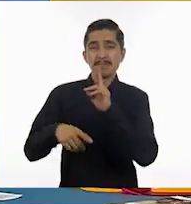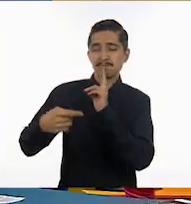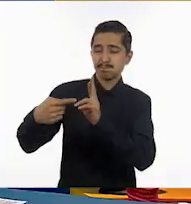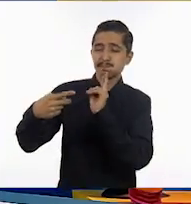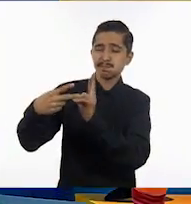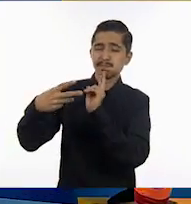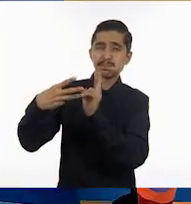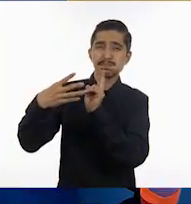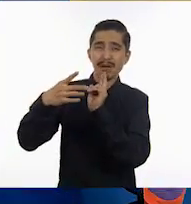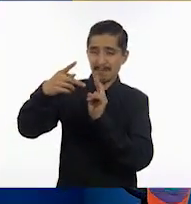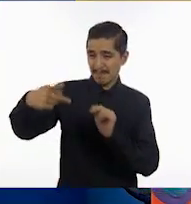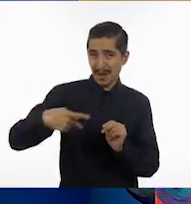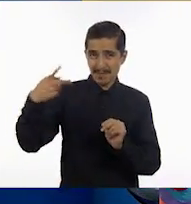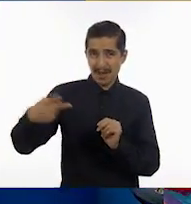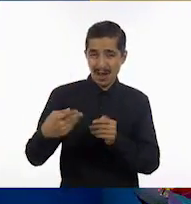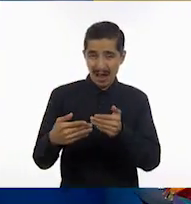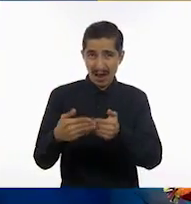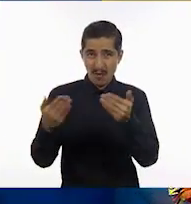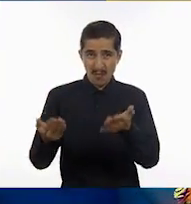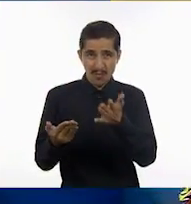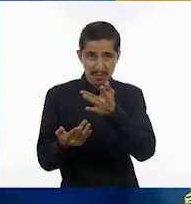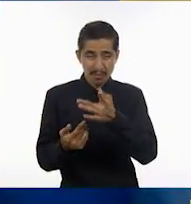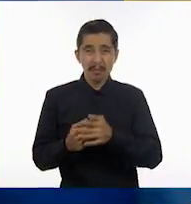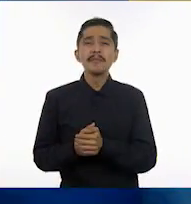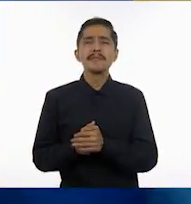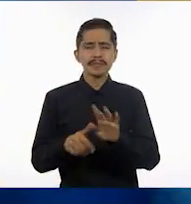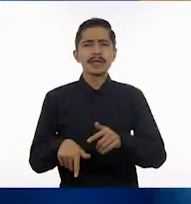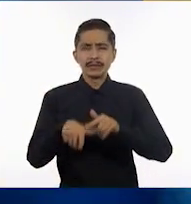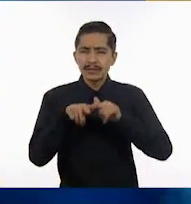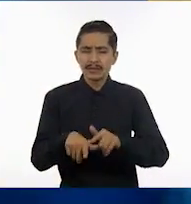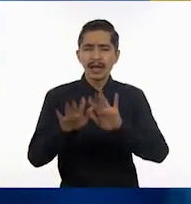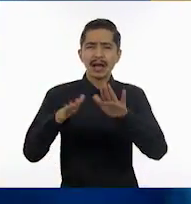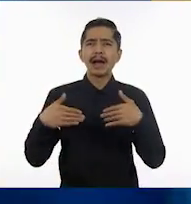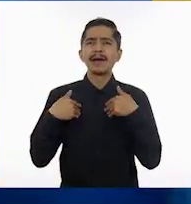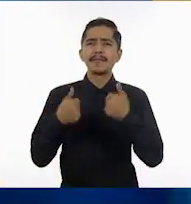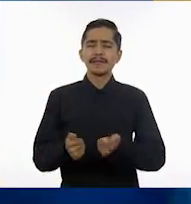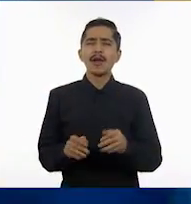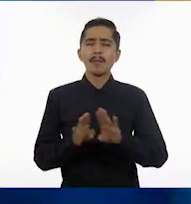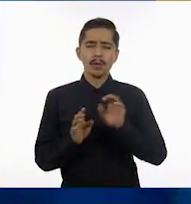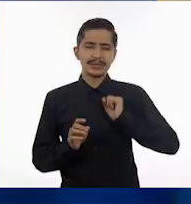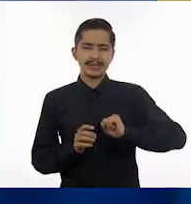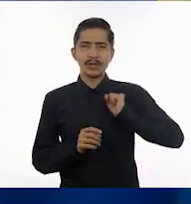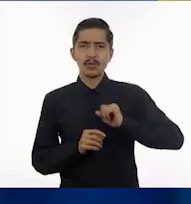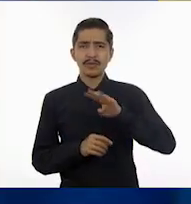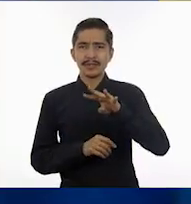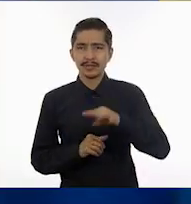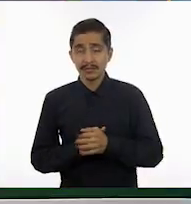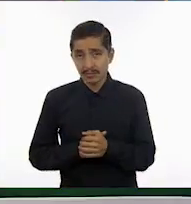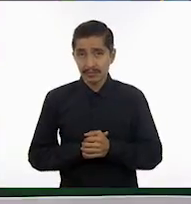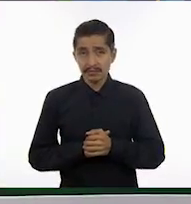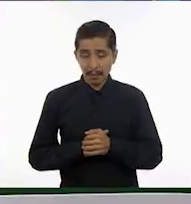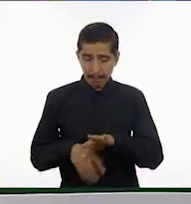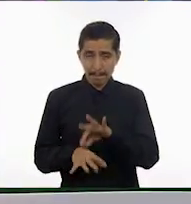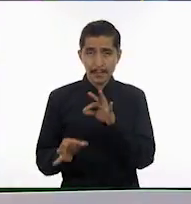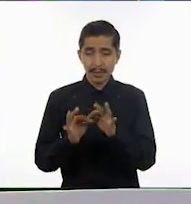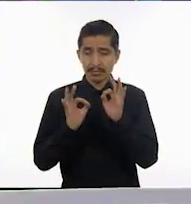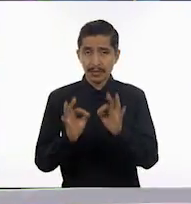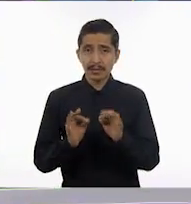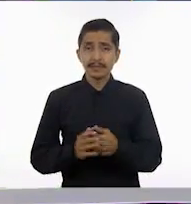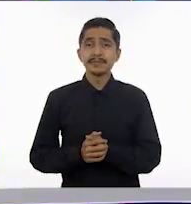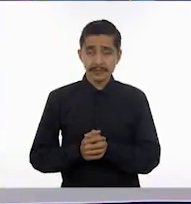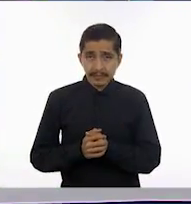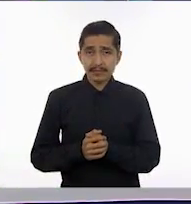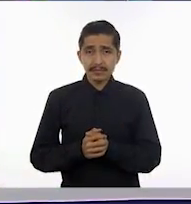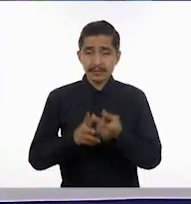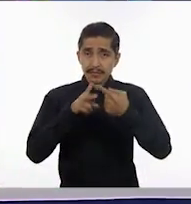estas preguntas que acaban de surgir y vamos a seguir comprendiendo la vida en el siglo XIX. Perfecto, Muy me parece. bien.